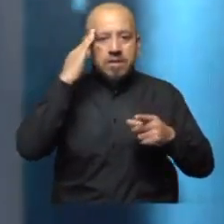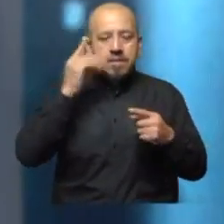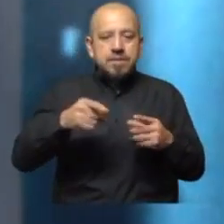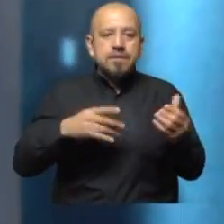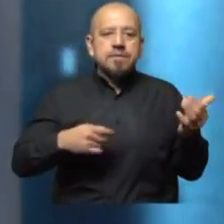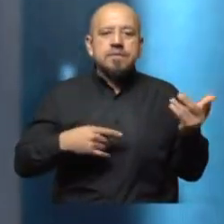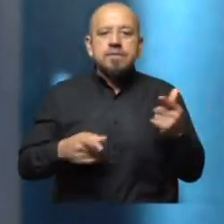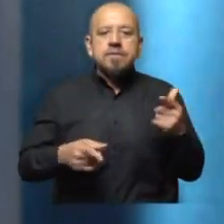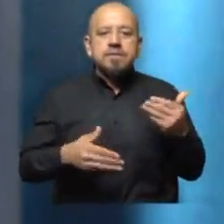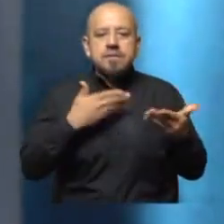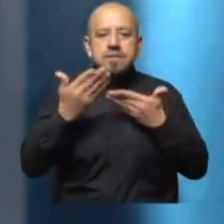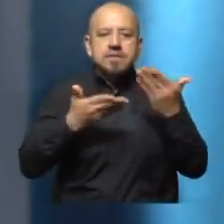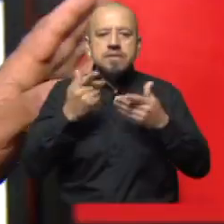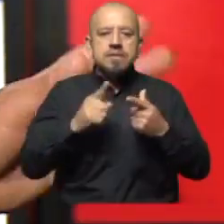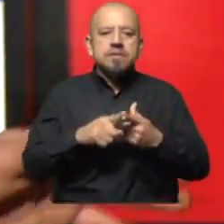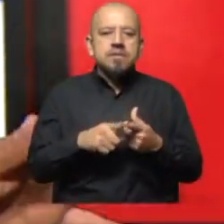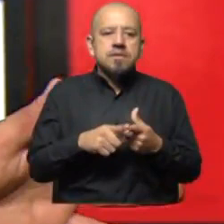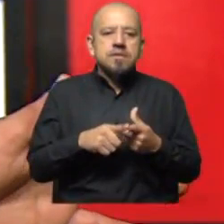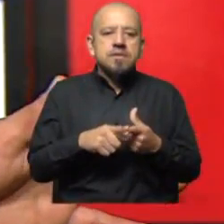empiezo a cantar